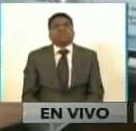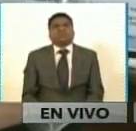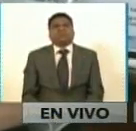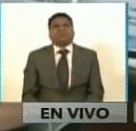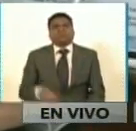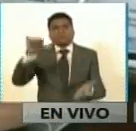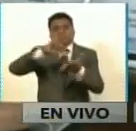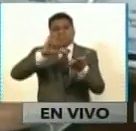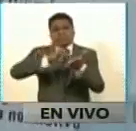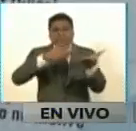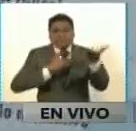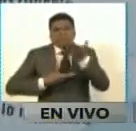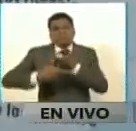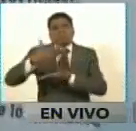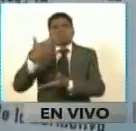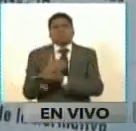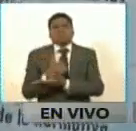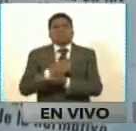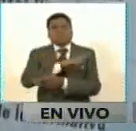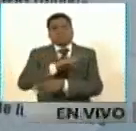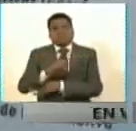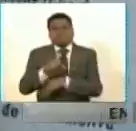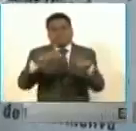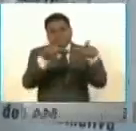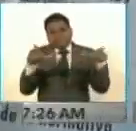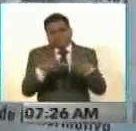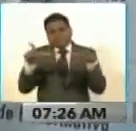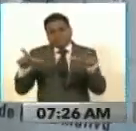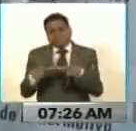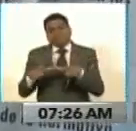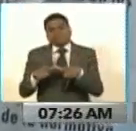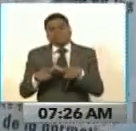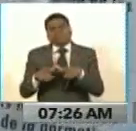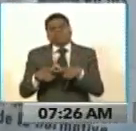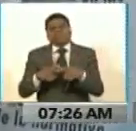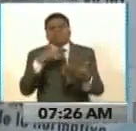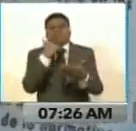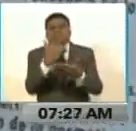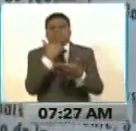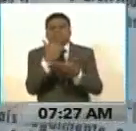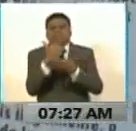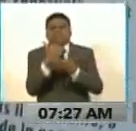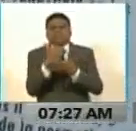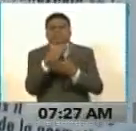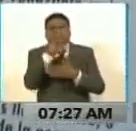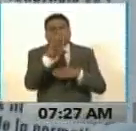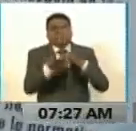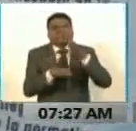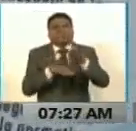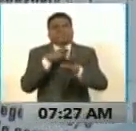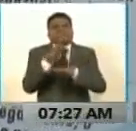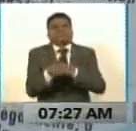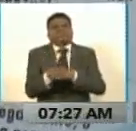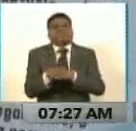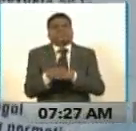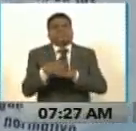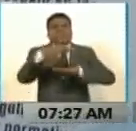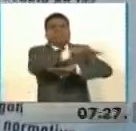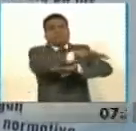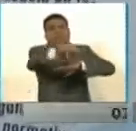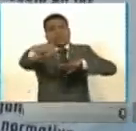centros de acopio deberán estar ubicados en sitios aledaños al paso o cruce de